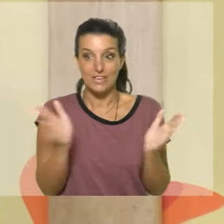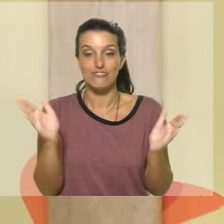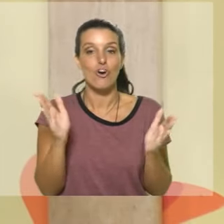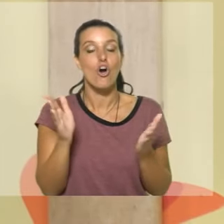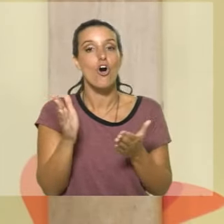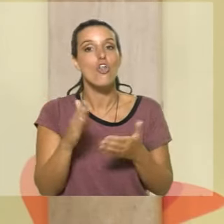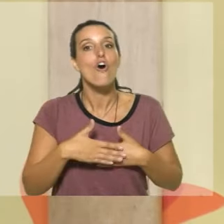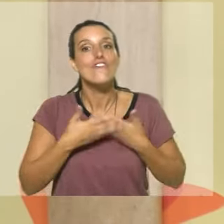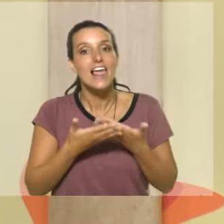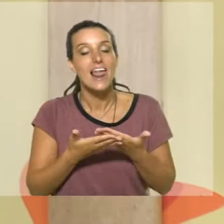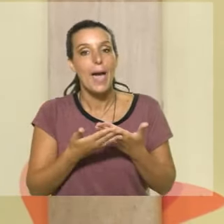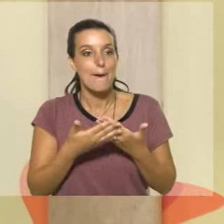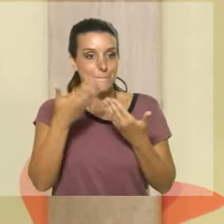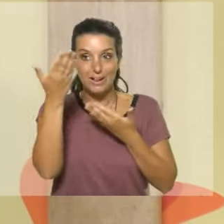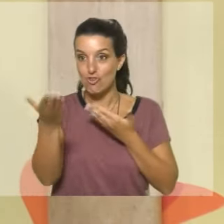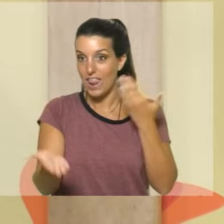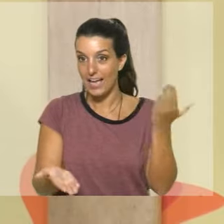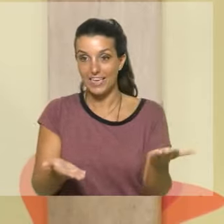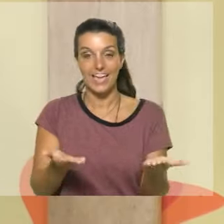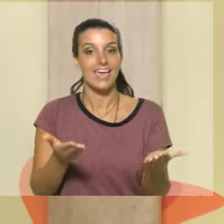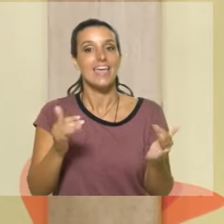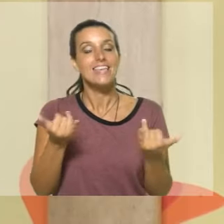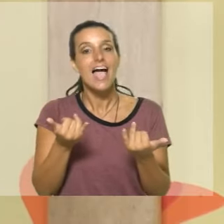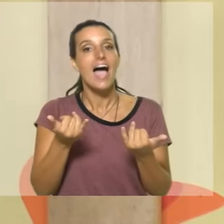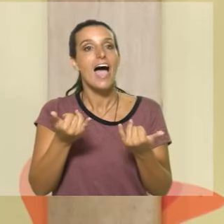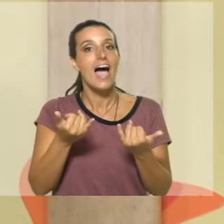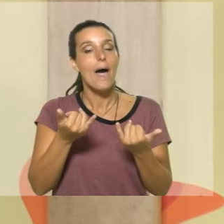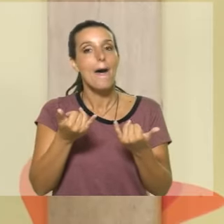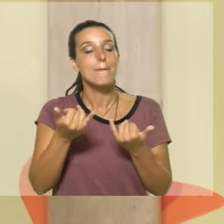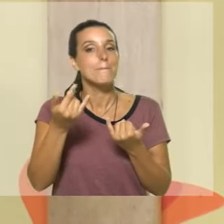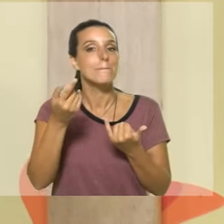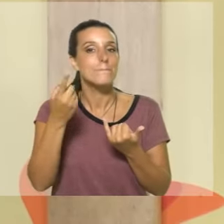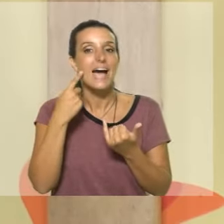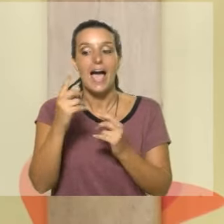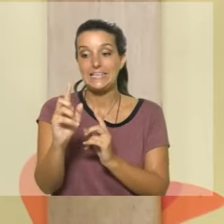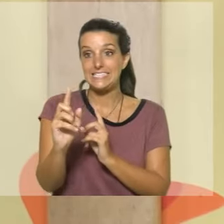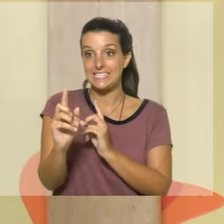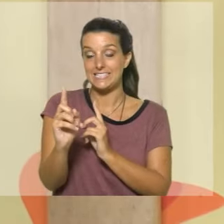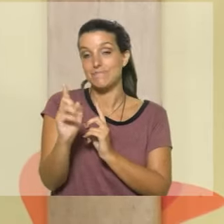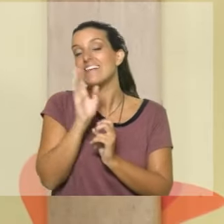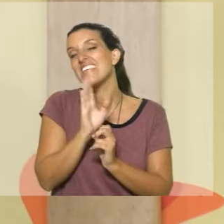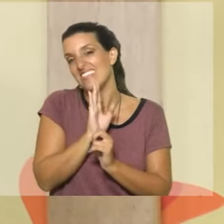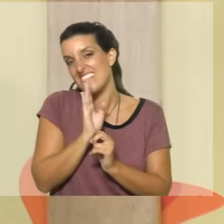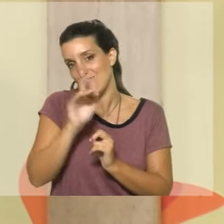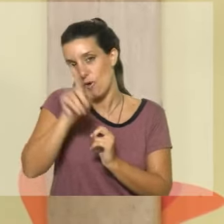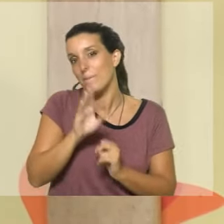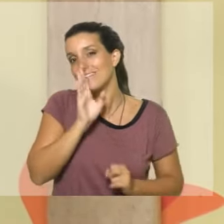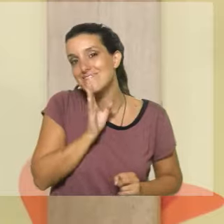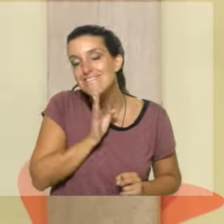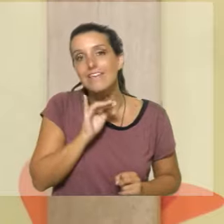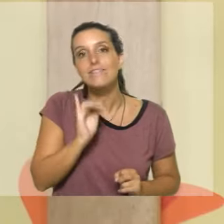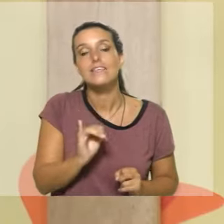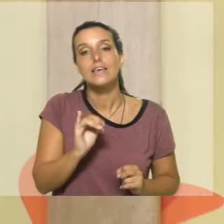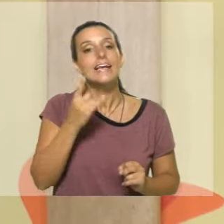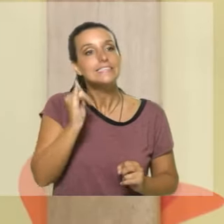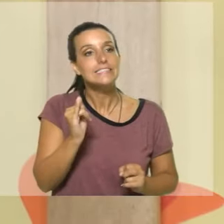algo que el personaje llama tiempo paciente y tiene que ver con el hecho de que si bien hay una